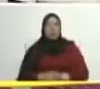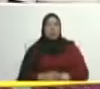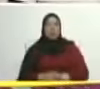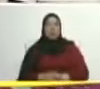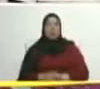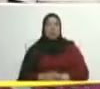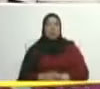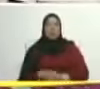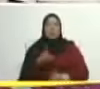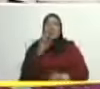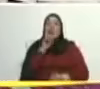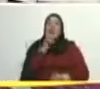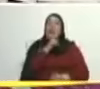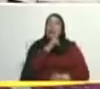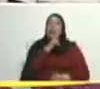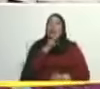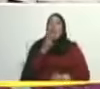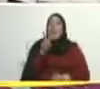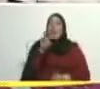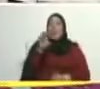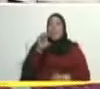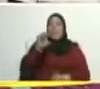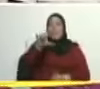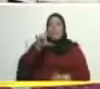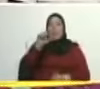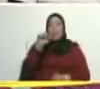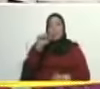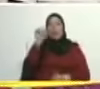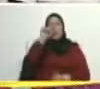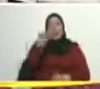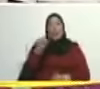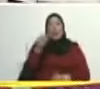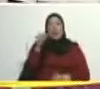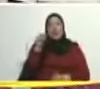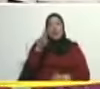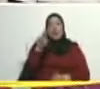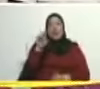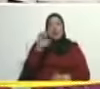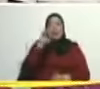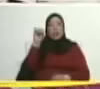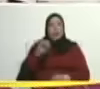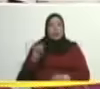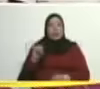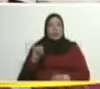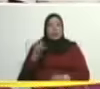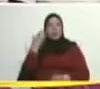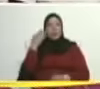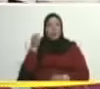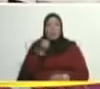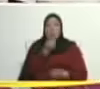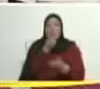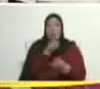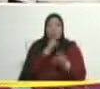Se llama Velázquez Araguayán. Y él me contestó.